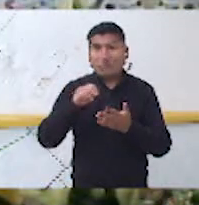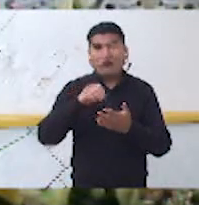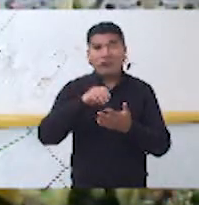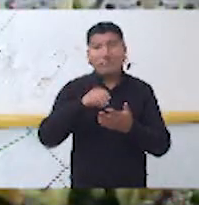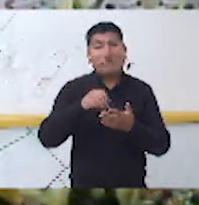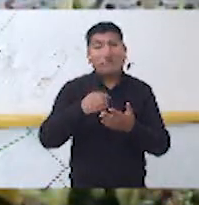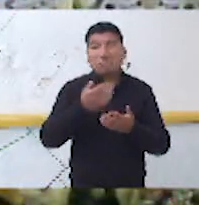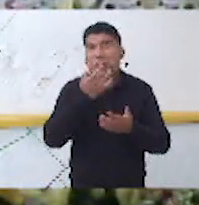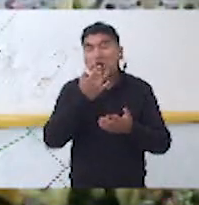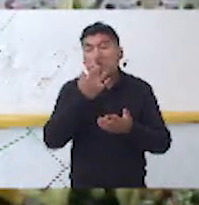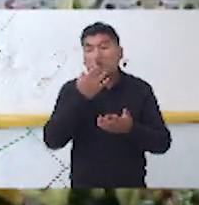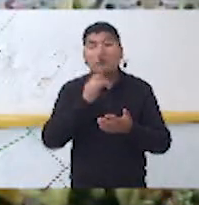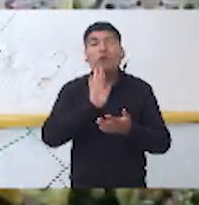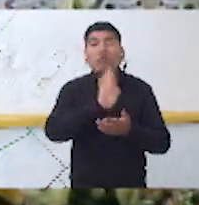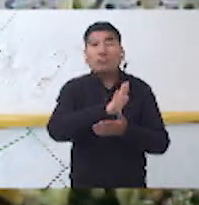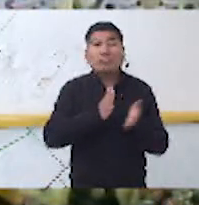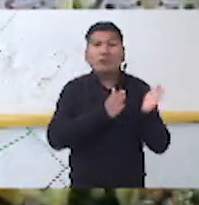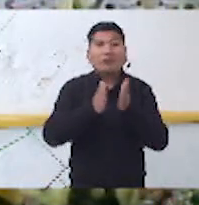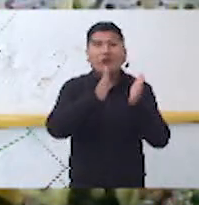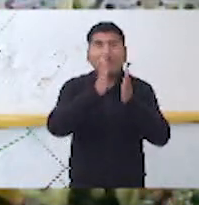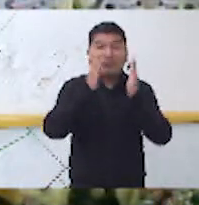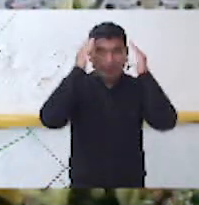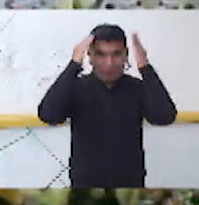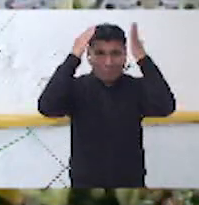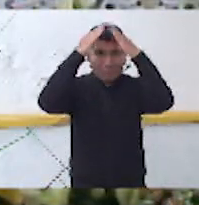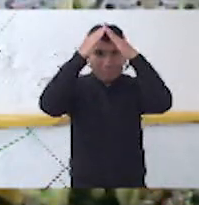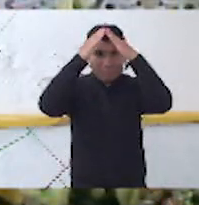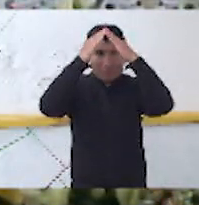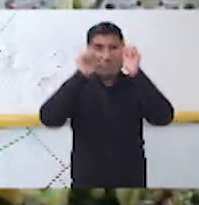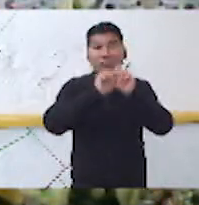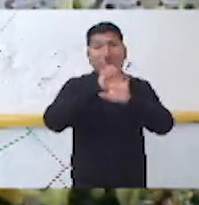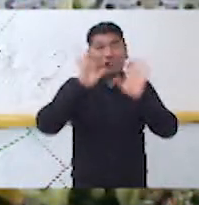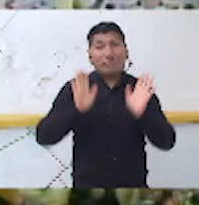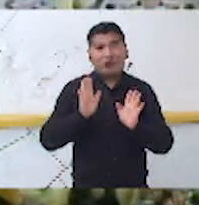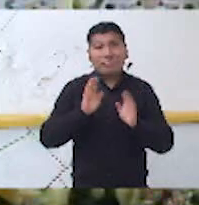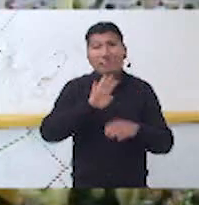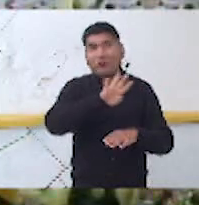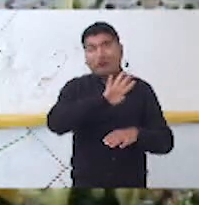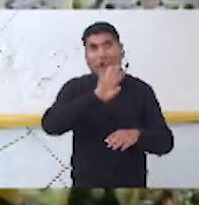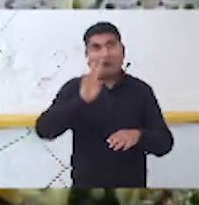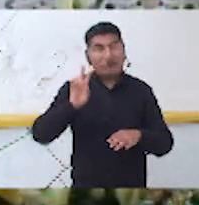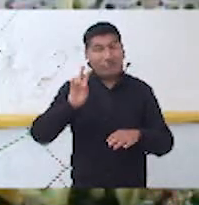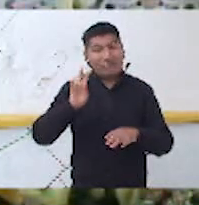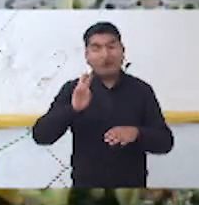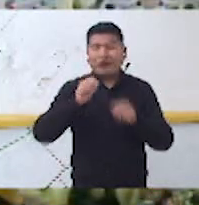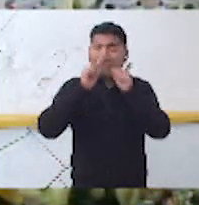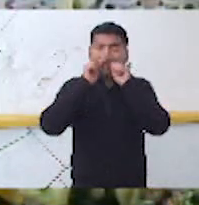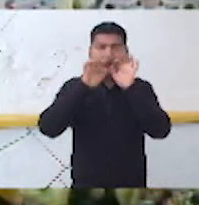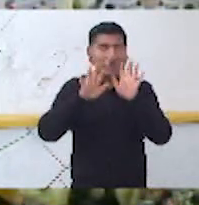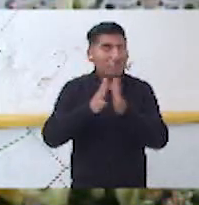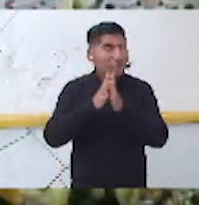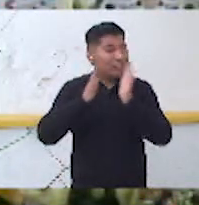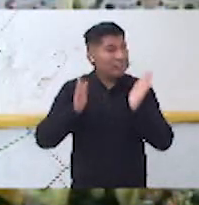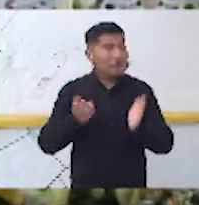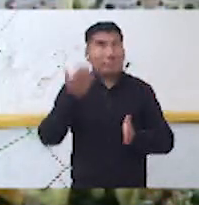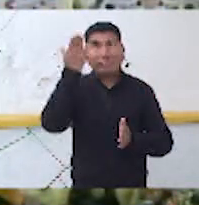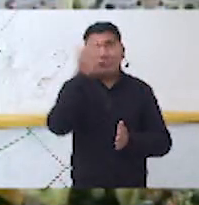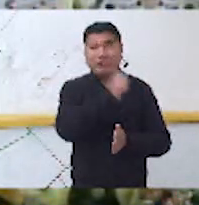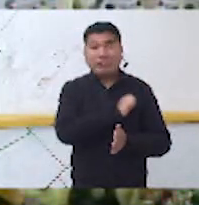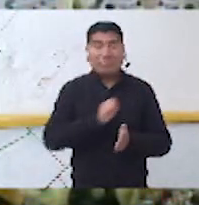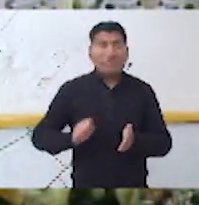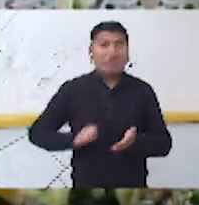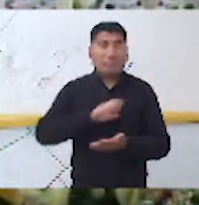de pasos, porque su camino es hacia el sacerdocio, obviamente. 47 es una bendición del Señor todo